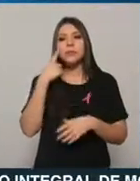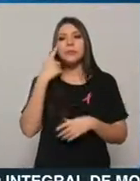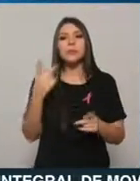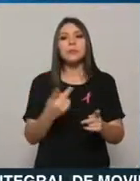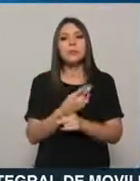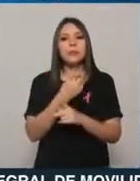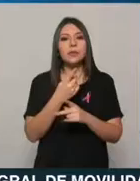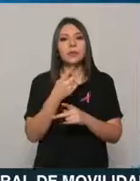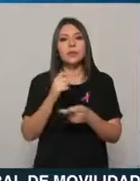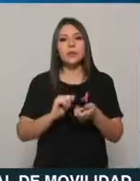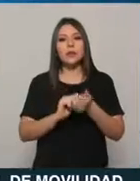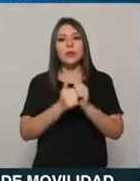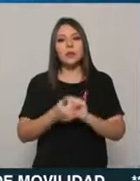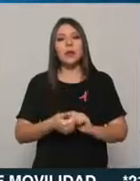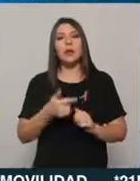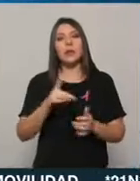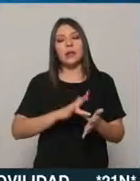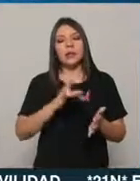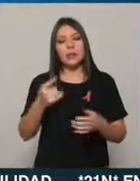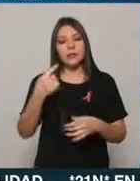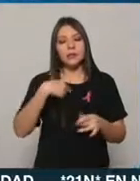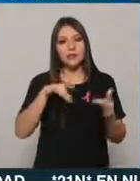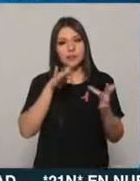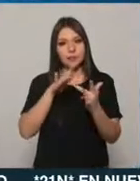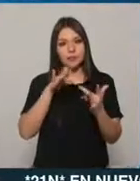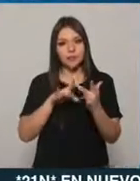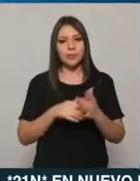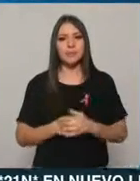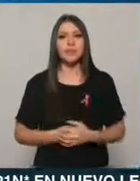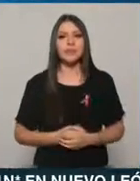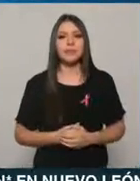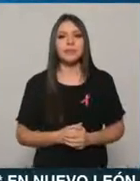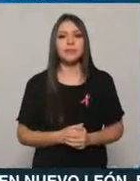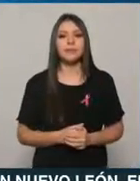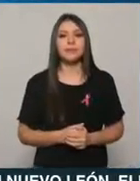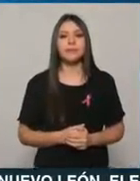pues que se genere. Gracias nuevamente por el enlace, Paola. No, de nada, gracias a ti.